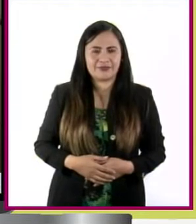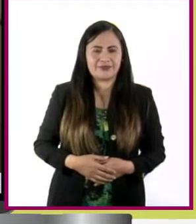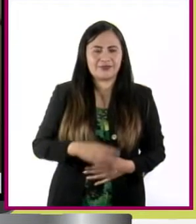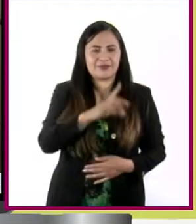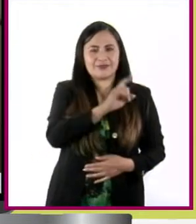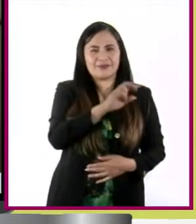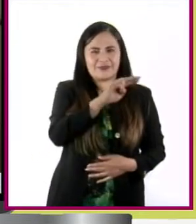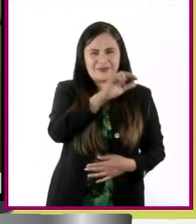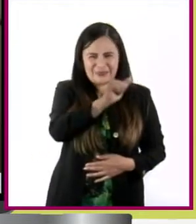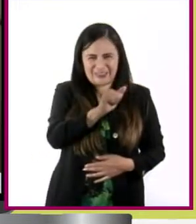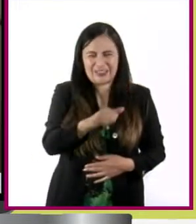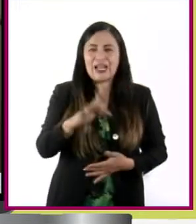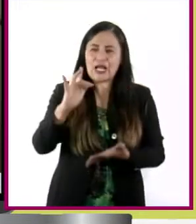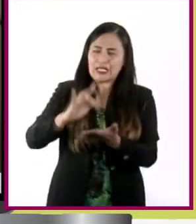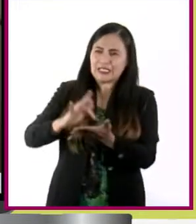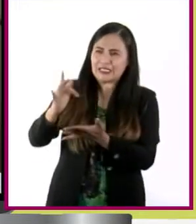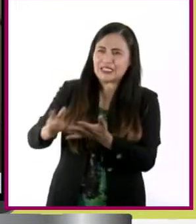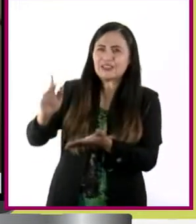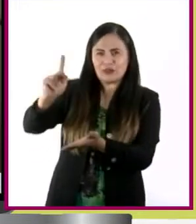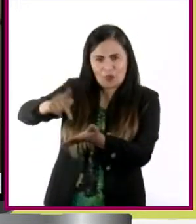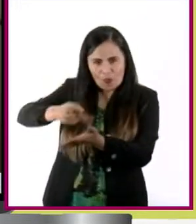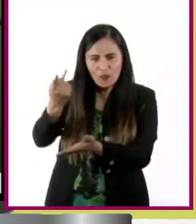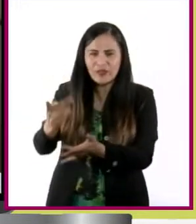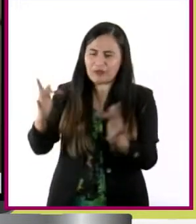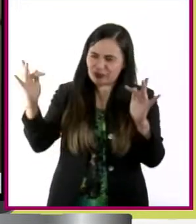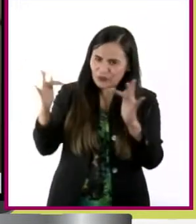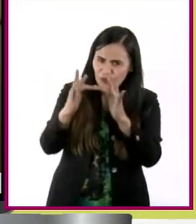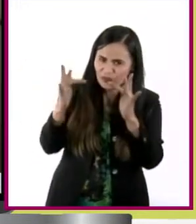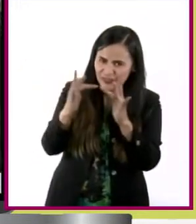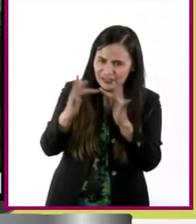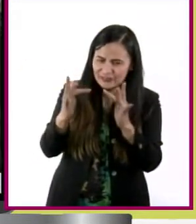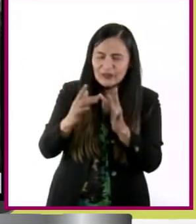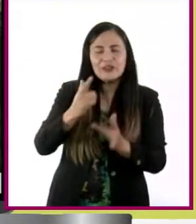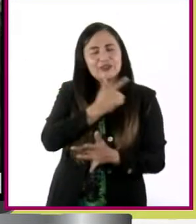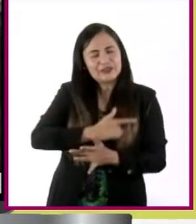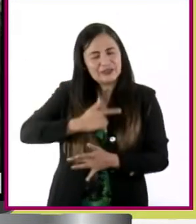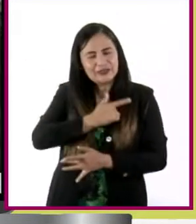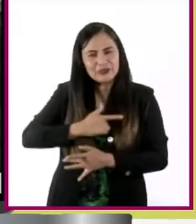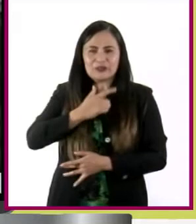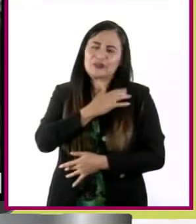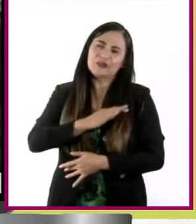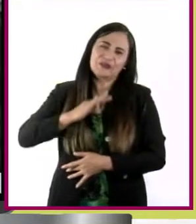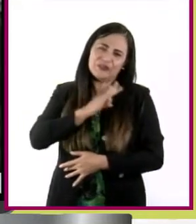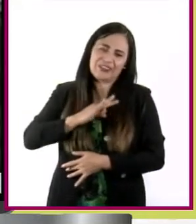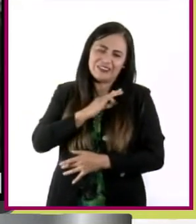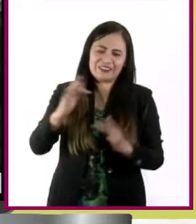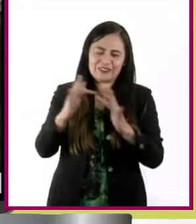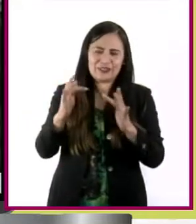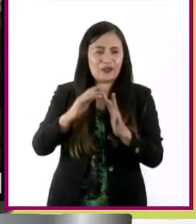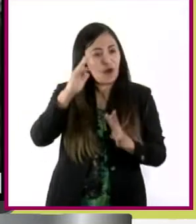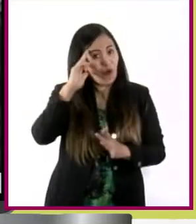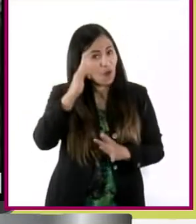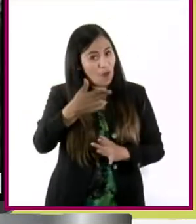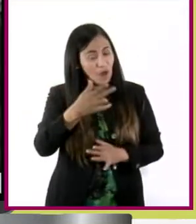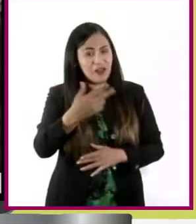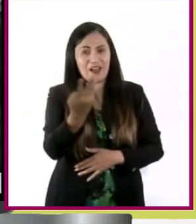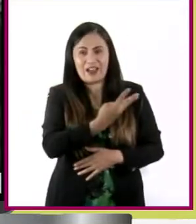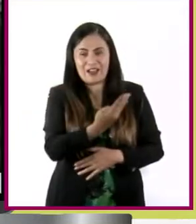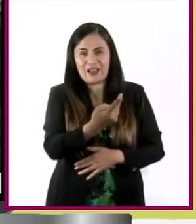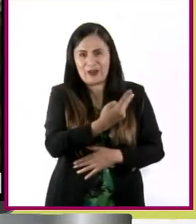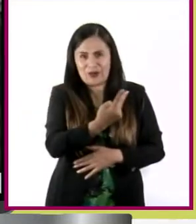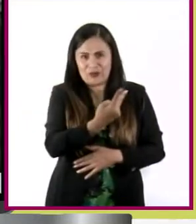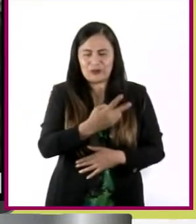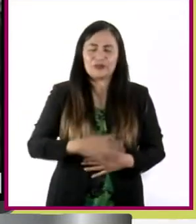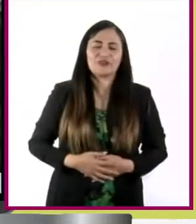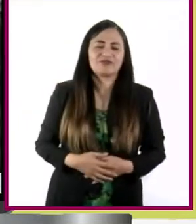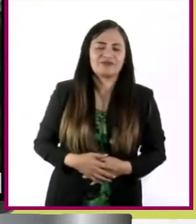Doctora, muchas gracias por acompañarnos nuevamente. Estamos bien felices de tenerla aquí. Hola Hugo, hola Viviana, me da mucho gusto volverlos a ver y